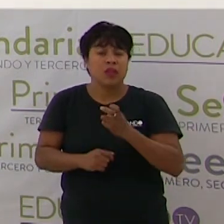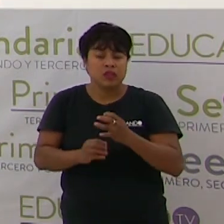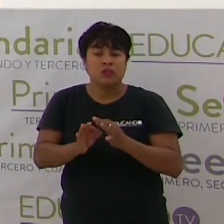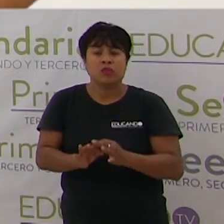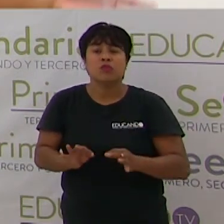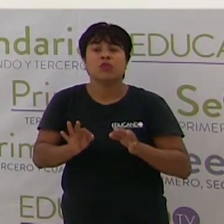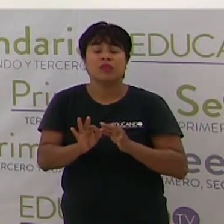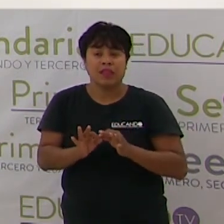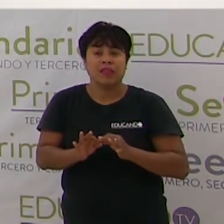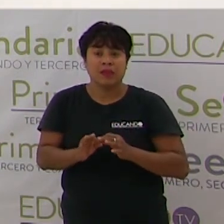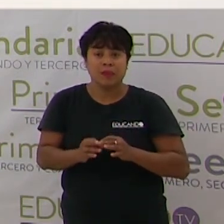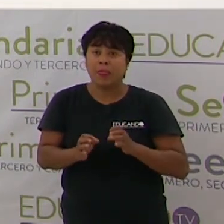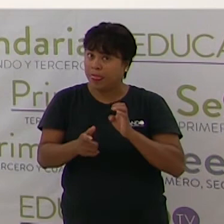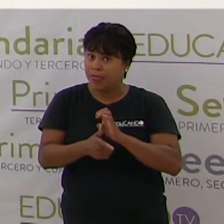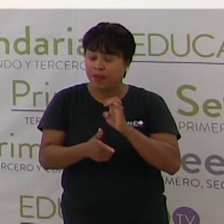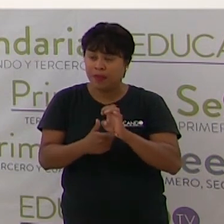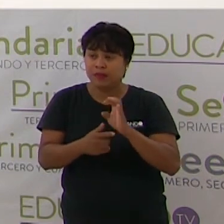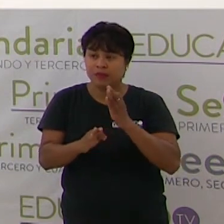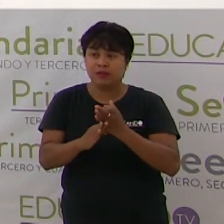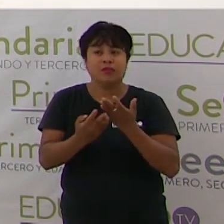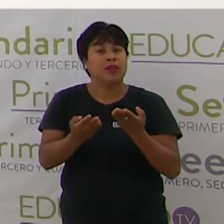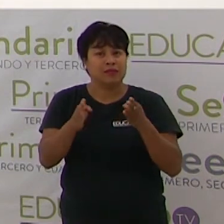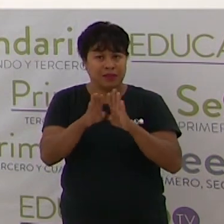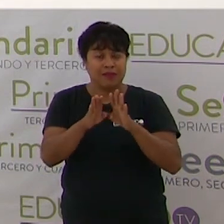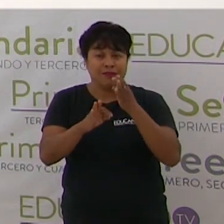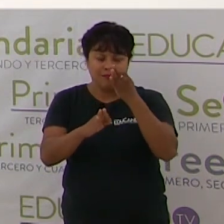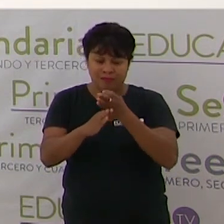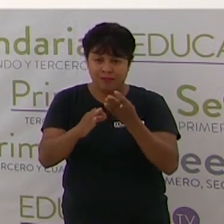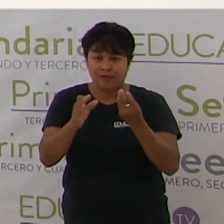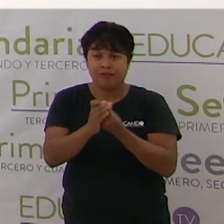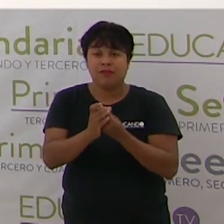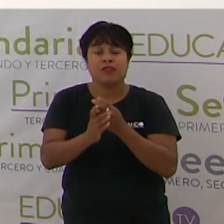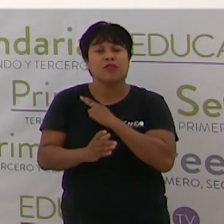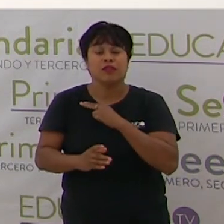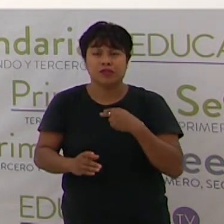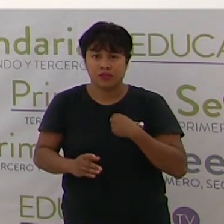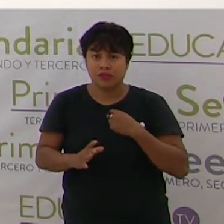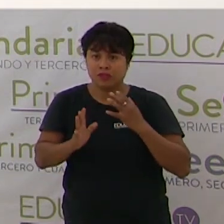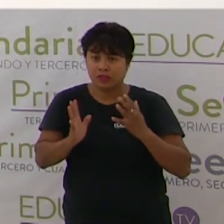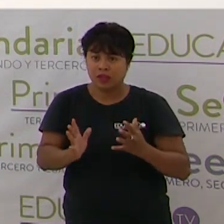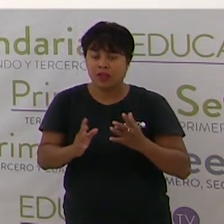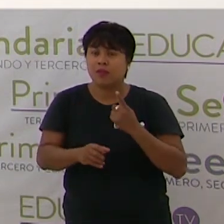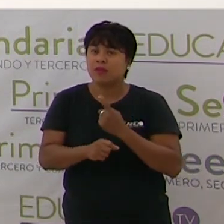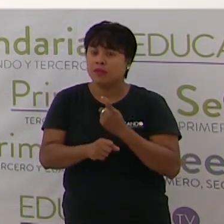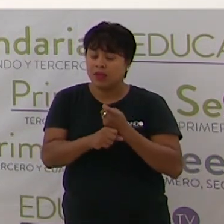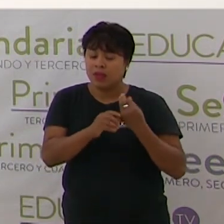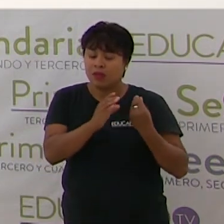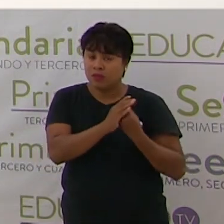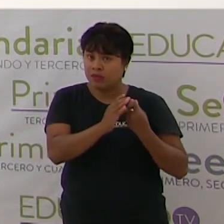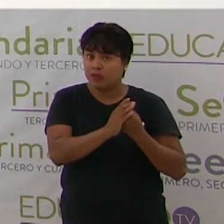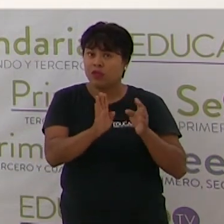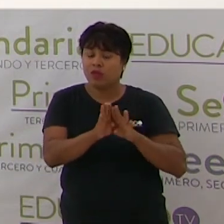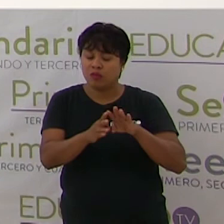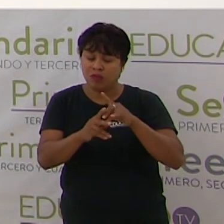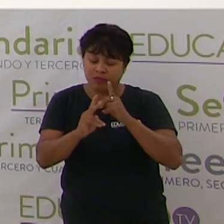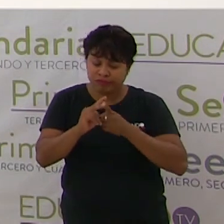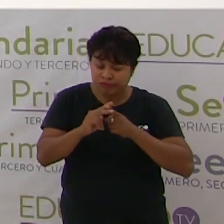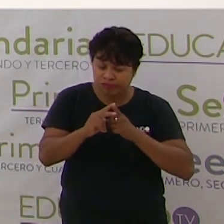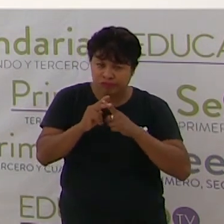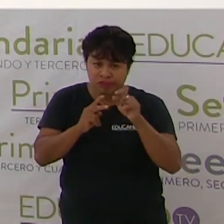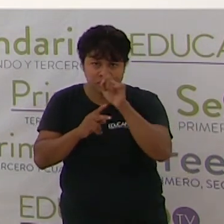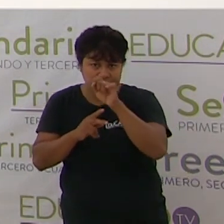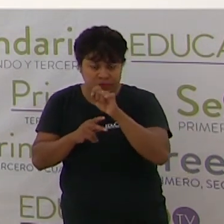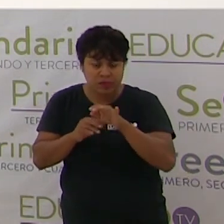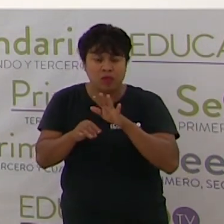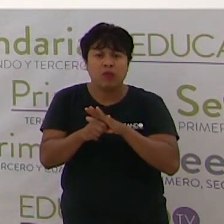importantísimo. Entonces, ya cerrando esta sesión, niñas y niños, ya establecimos en la primera sesión de manera matemática la relación que existe entre una esfera